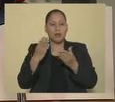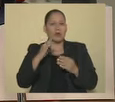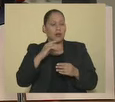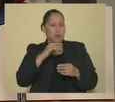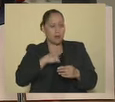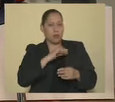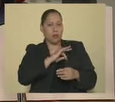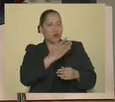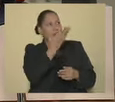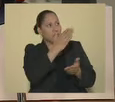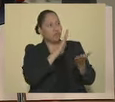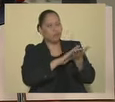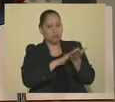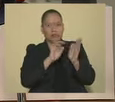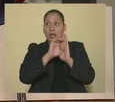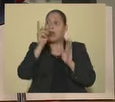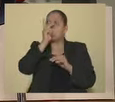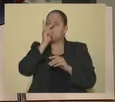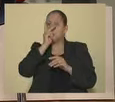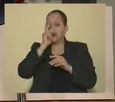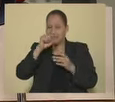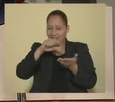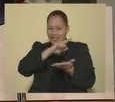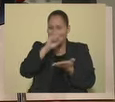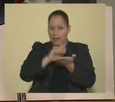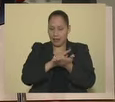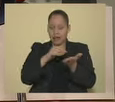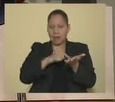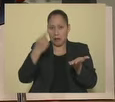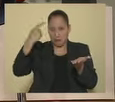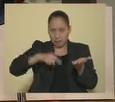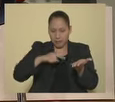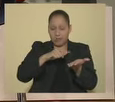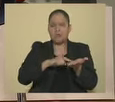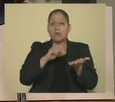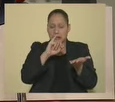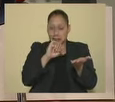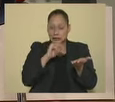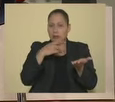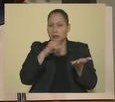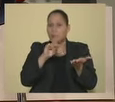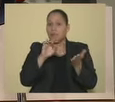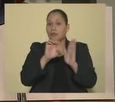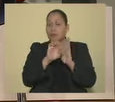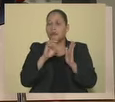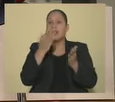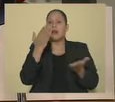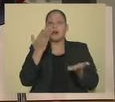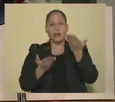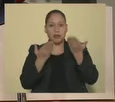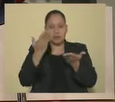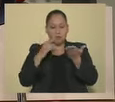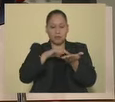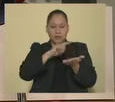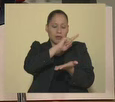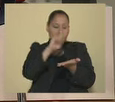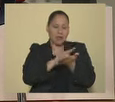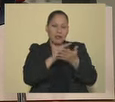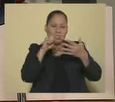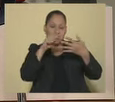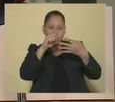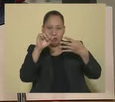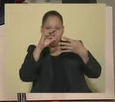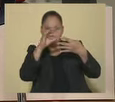pedirlos. Yo les decía que el Código dice una cosa, sin embargo, derivados de las disposiciones del Código,